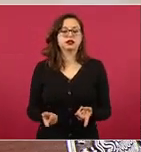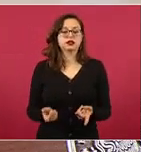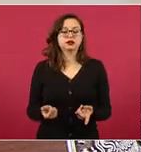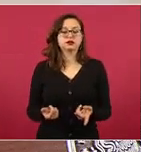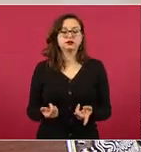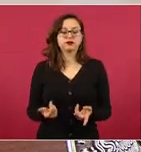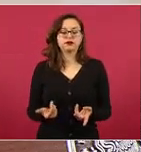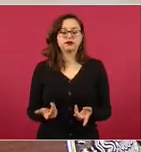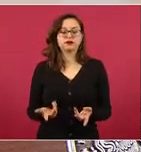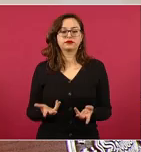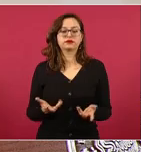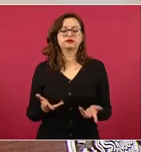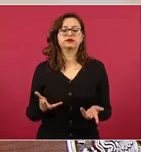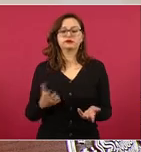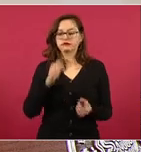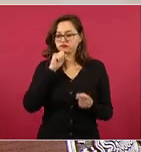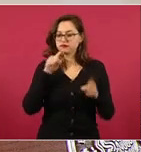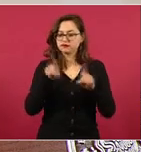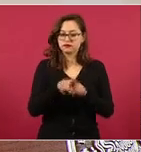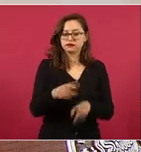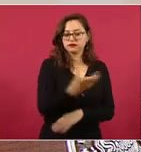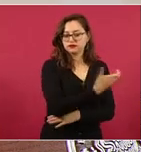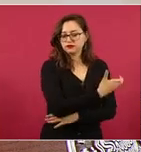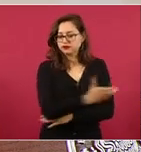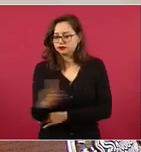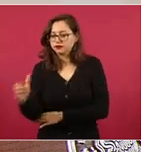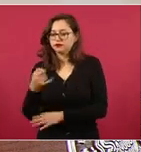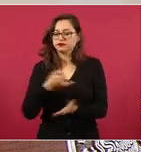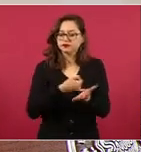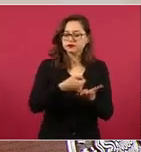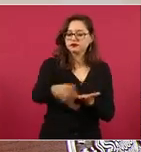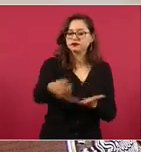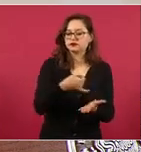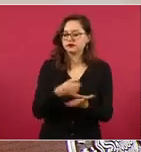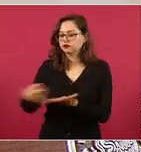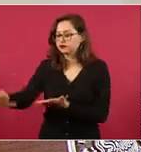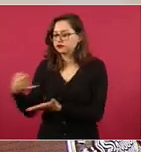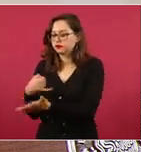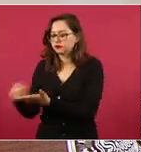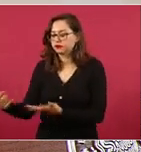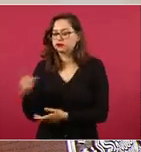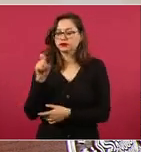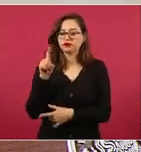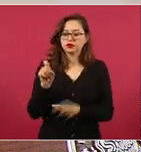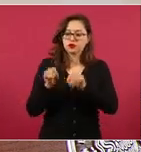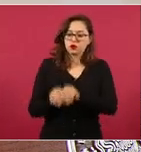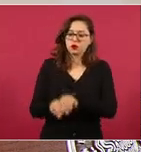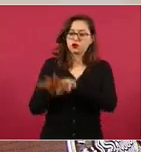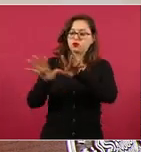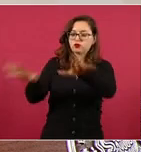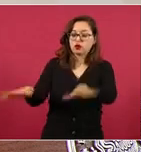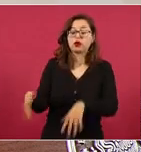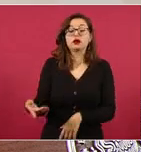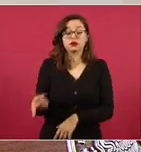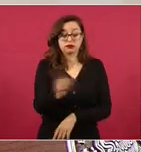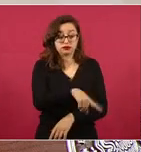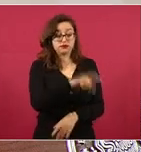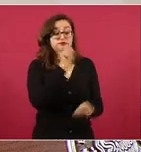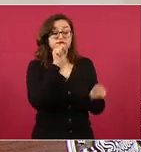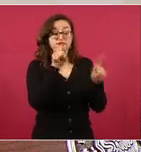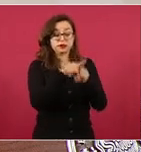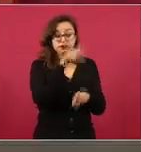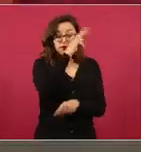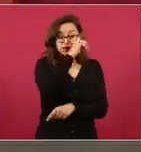con distritos de riego. En Nayarit estamos construyendo un distrito de riego de 40,000 hectáreas.